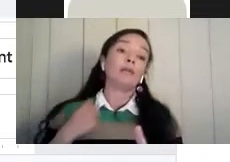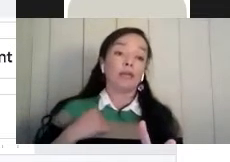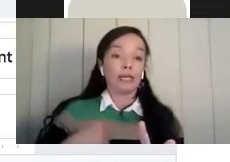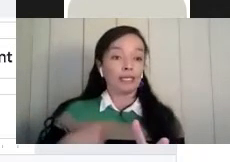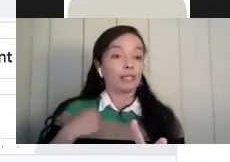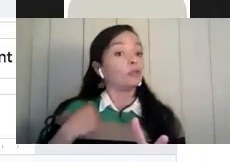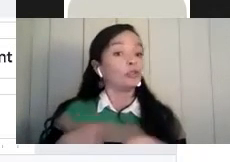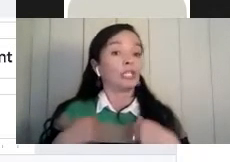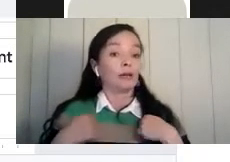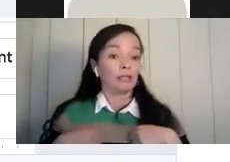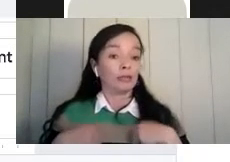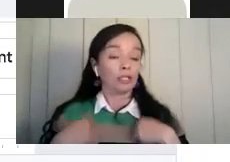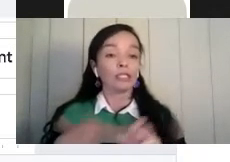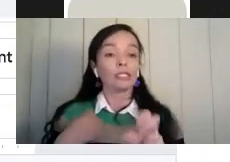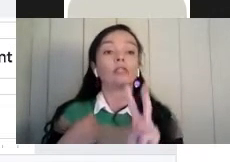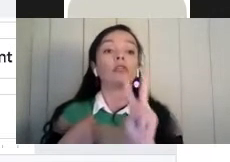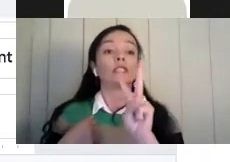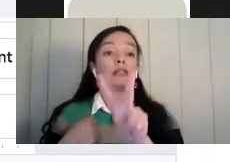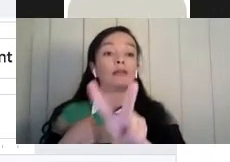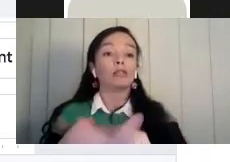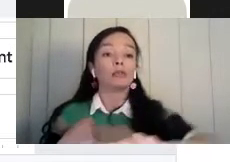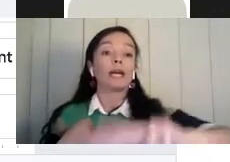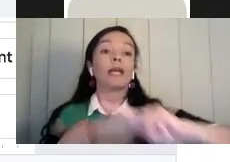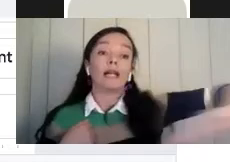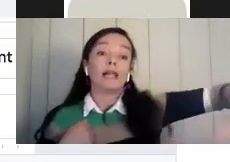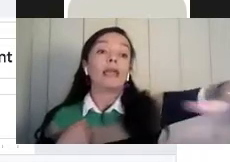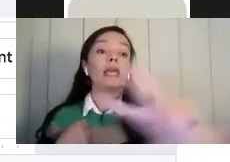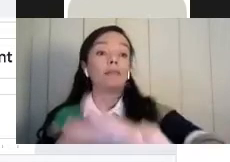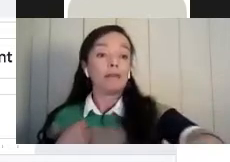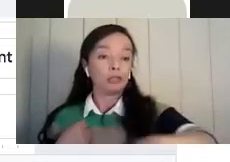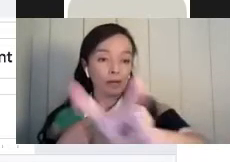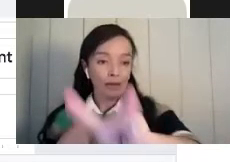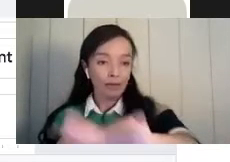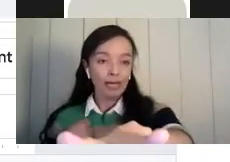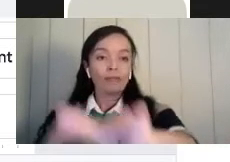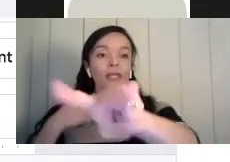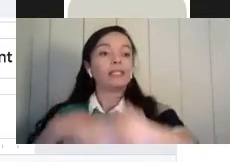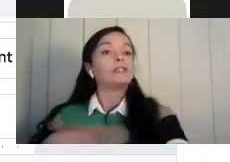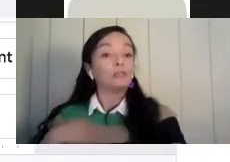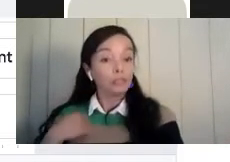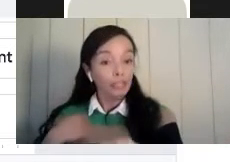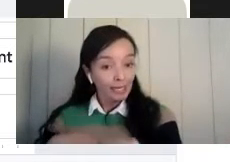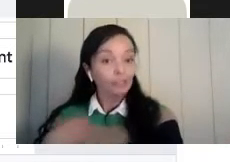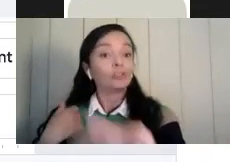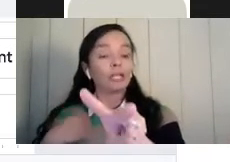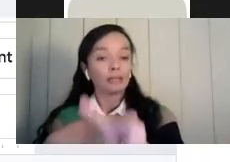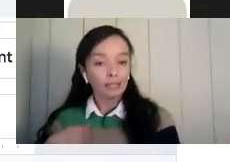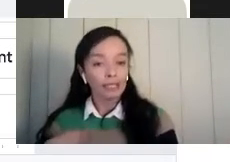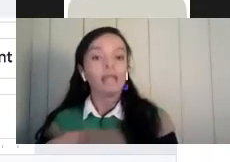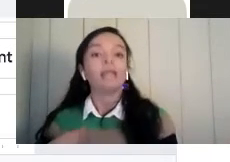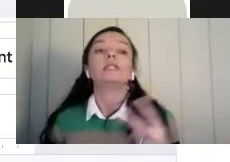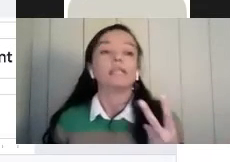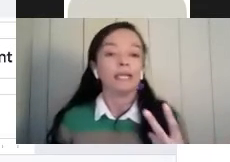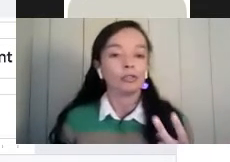mía, voy a hacer ducha. Ducha es así. Entonces, le vamos a tocar el pecho al bebé. Es decir, ducha, ¿quieres ducharte?